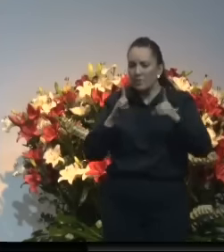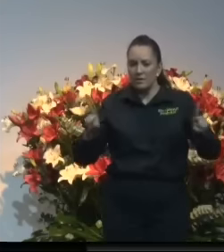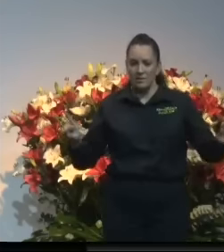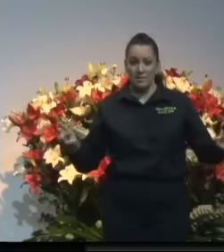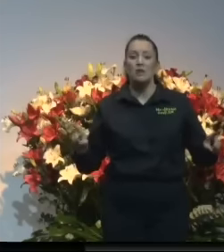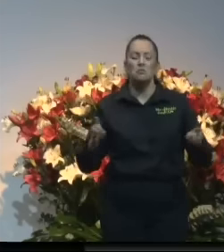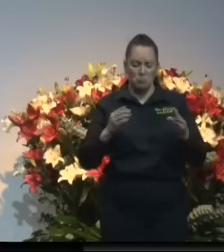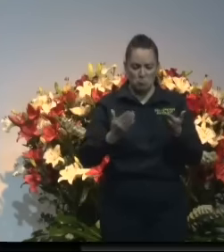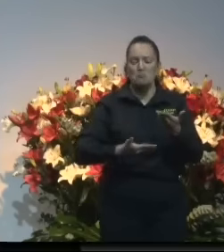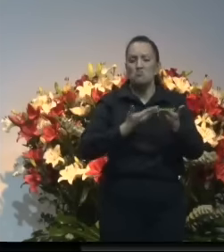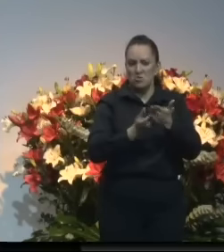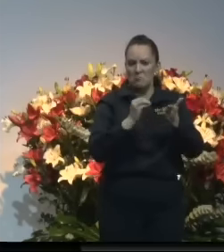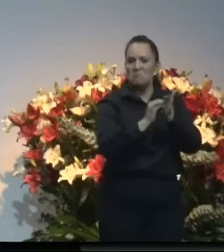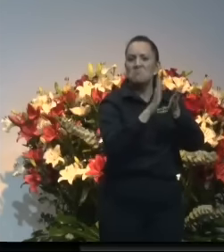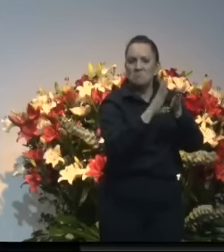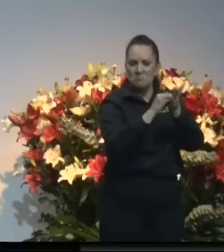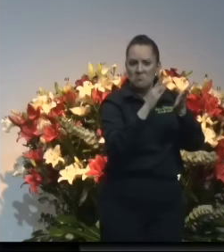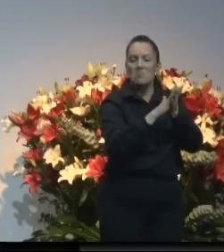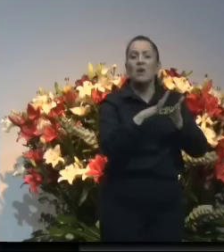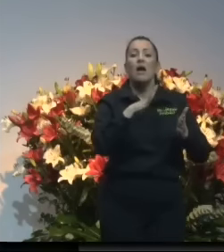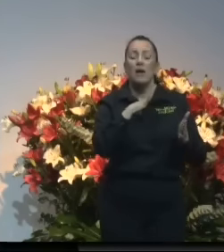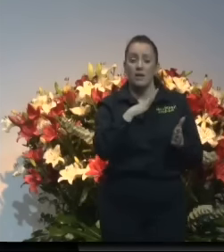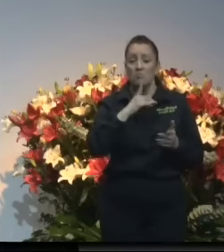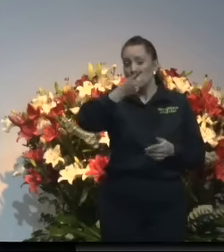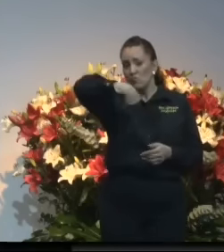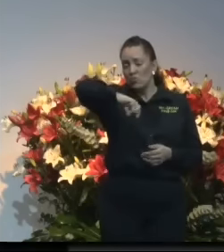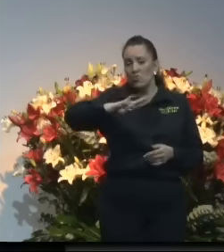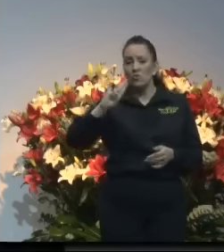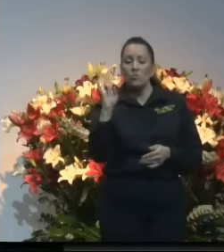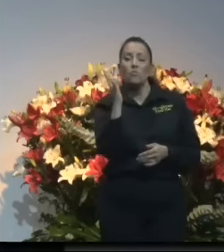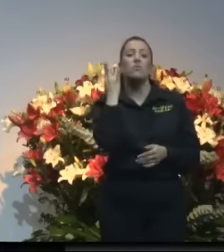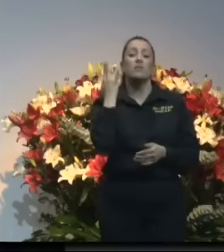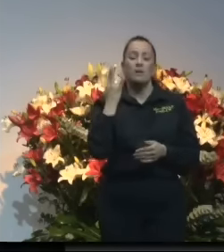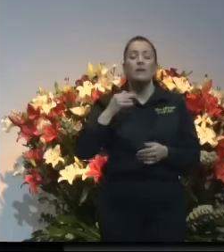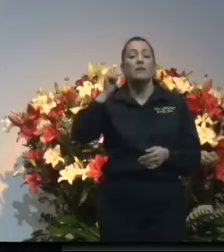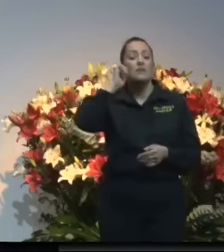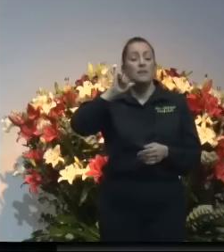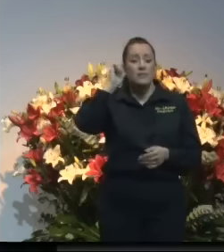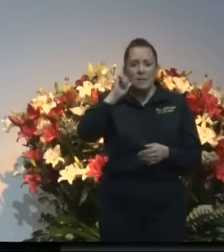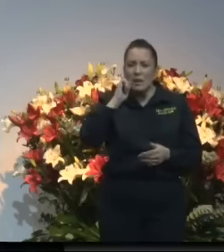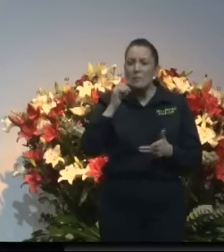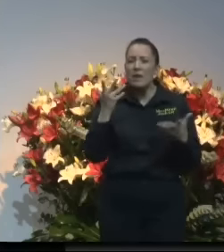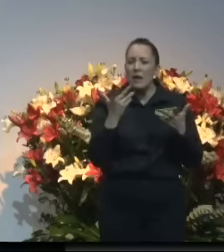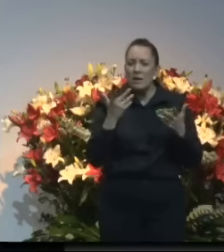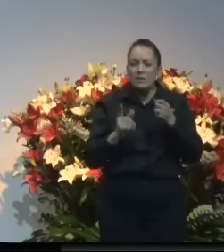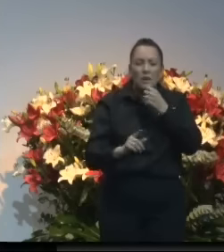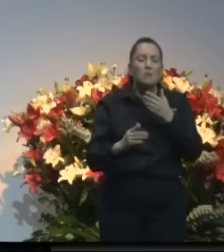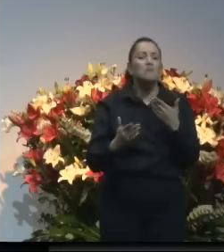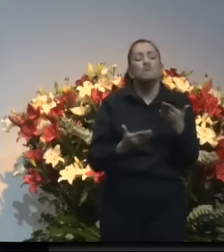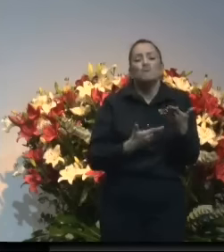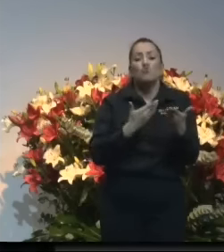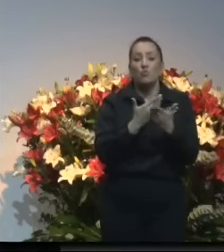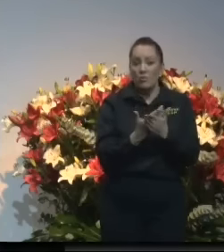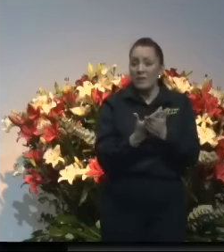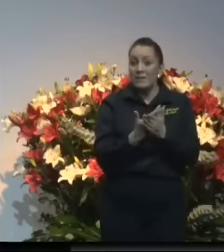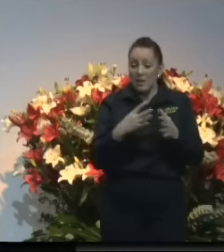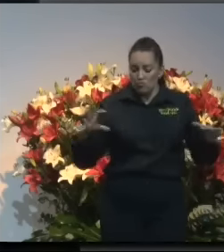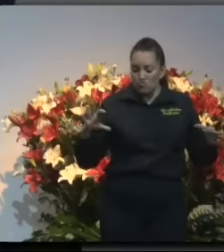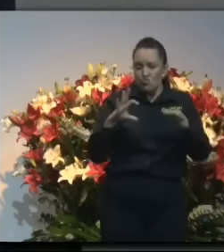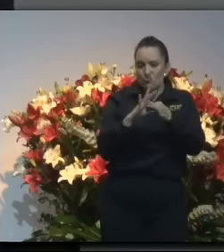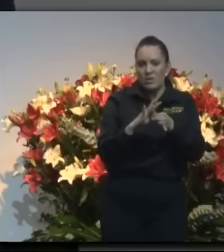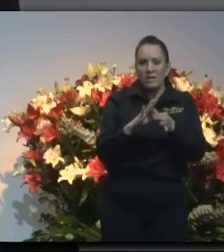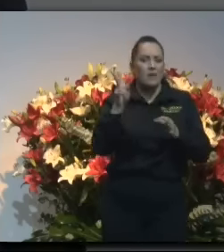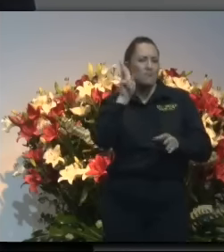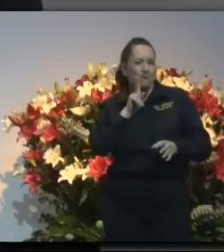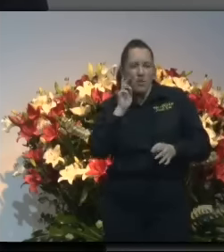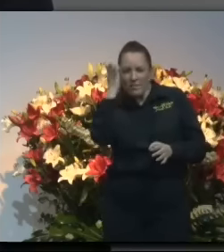Para todos estos temas, la Ibero propone siempre soluciones basadas en evidencia.